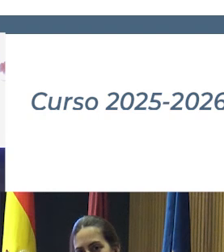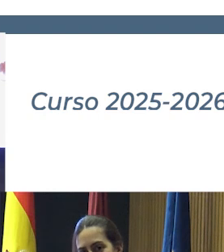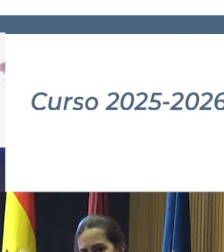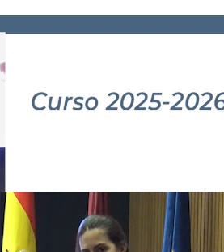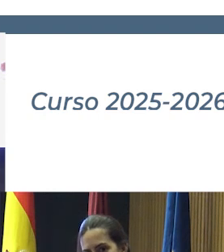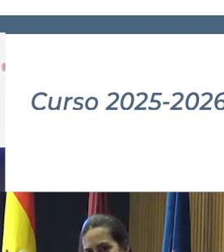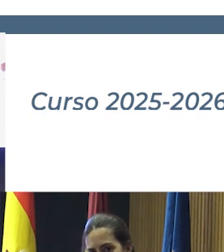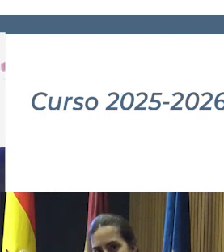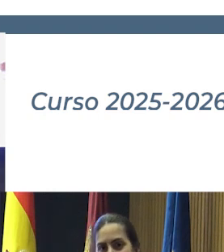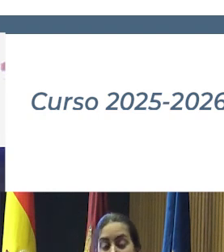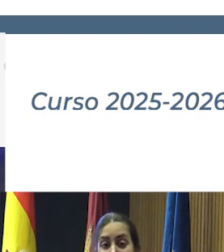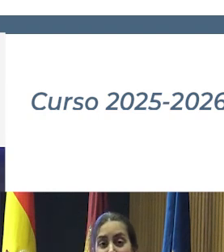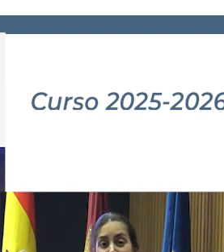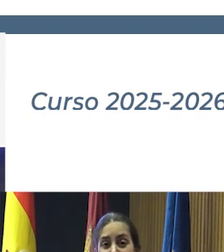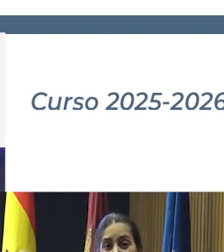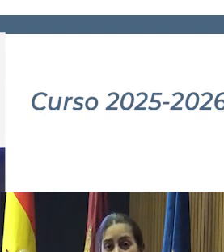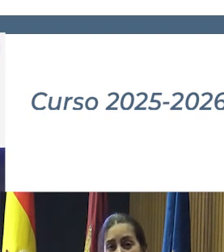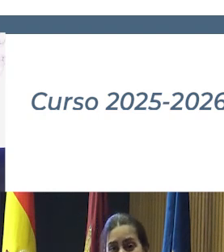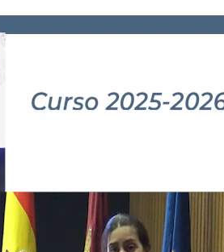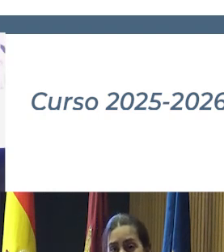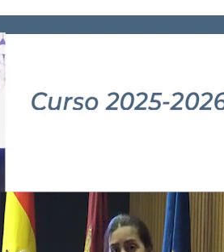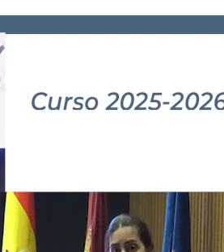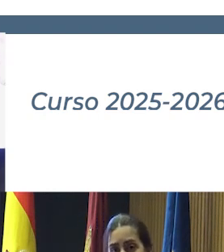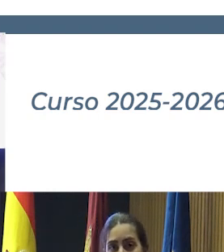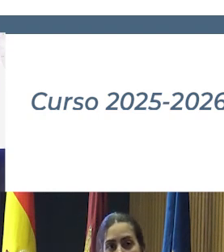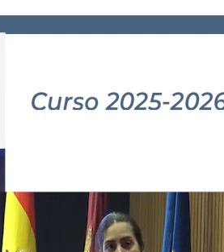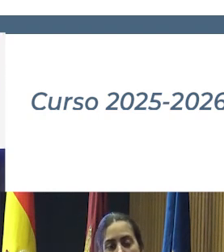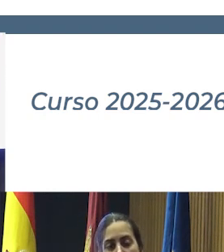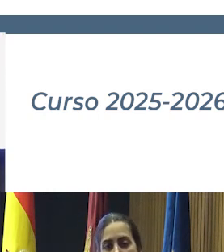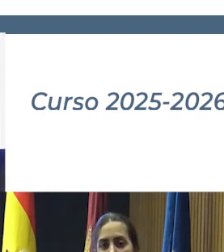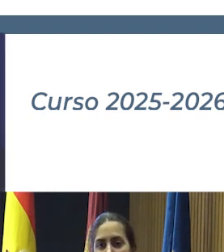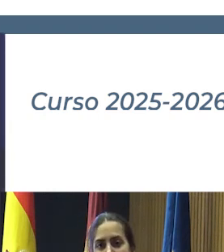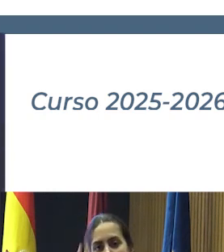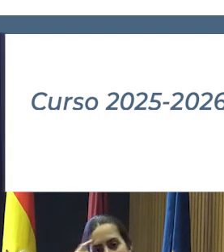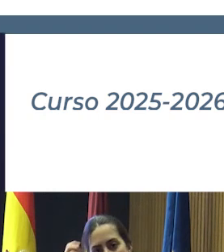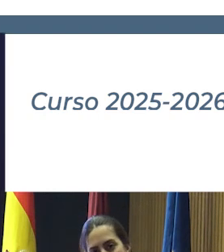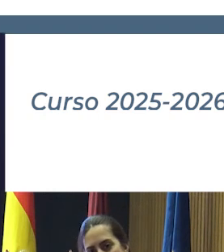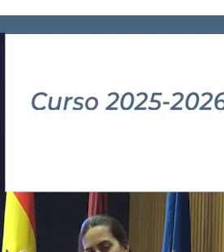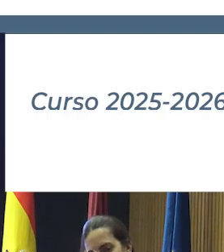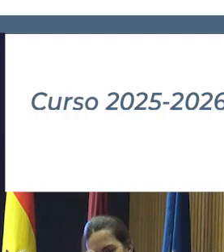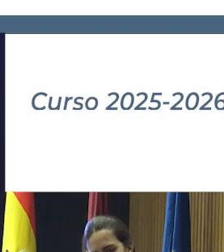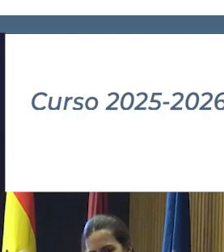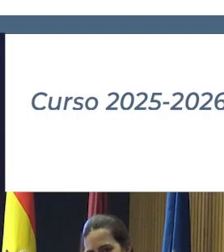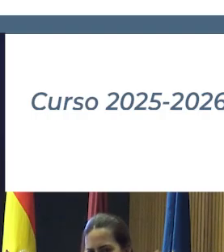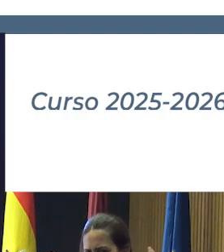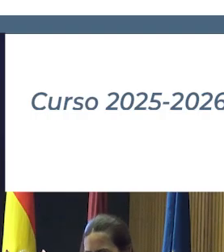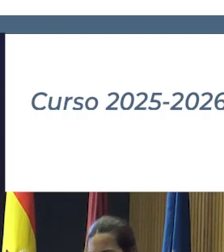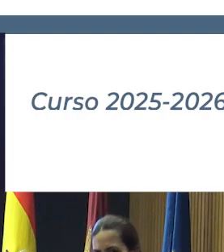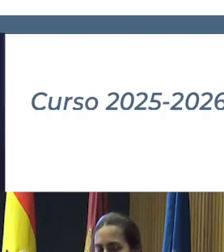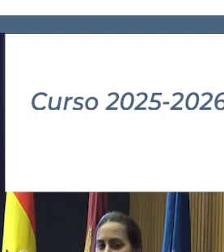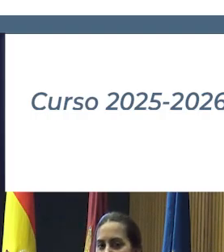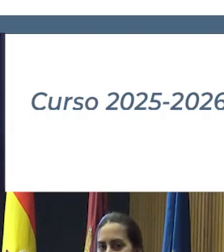Esencialmente trabajamos en 2 tipos de tumores, que son los tumores mamarios y los tumores cerebrales, y para eso usamos